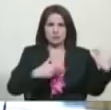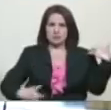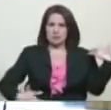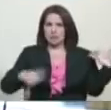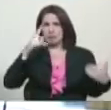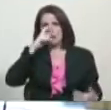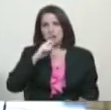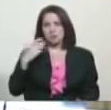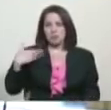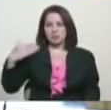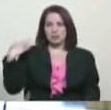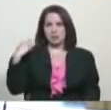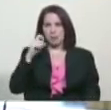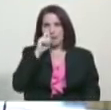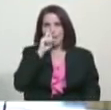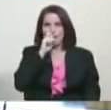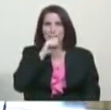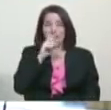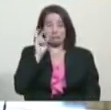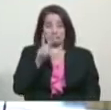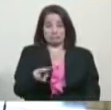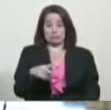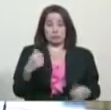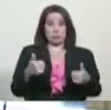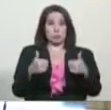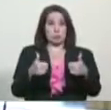pasado. Impresionante,